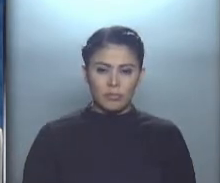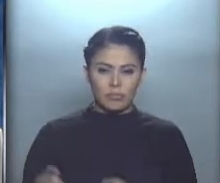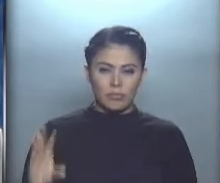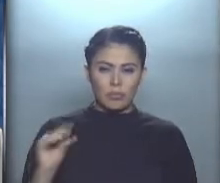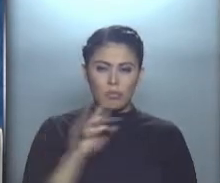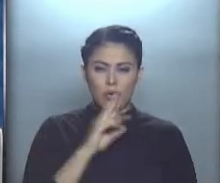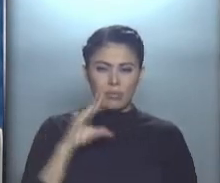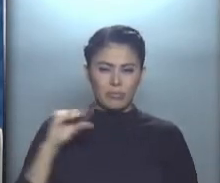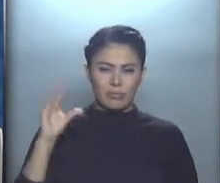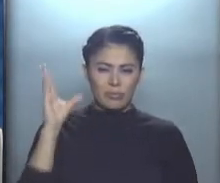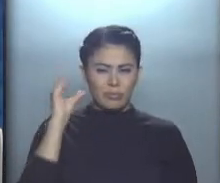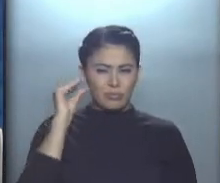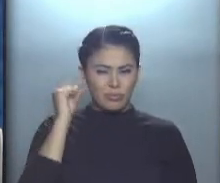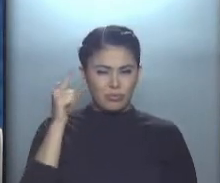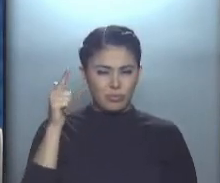Sí.